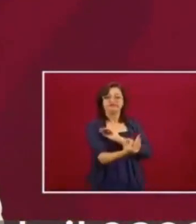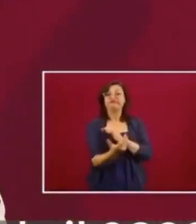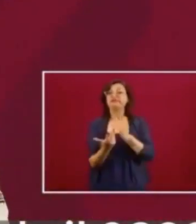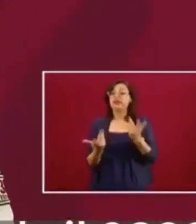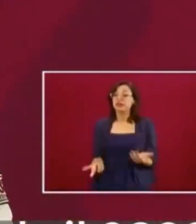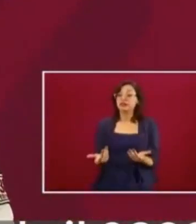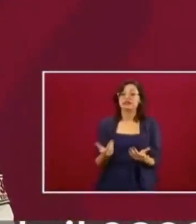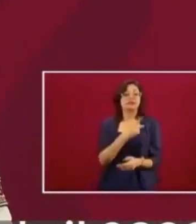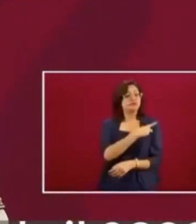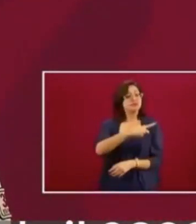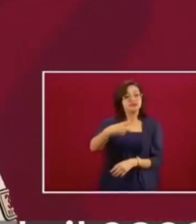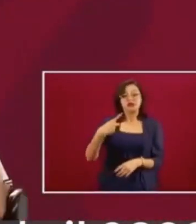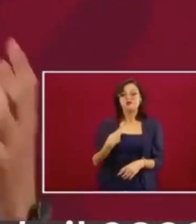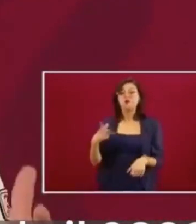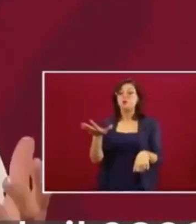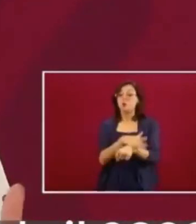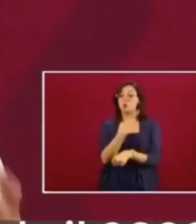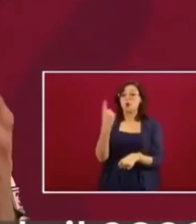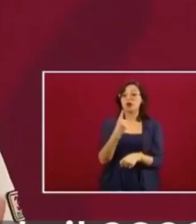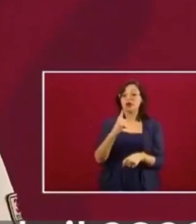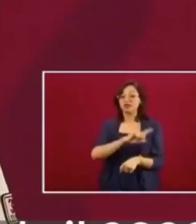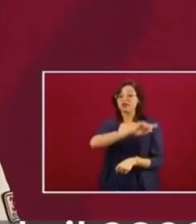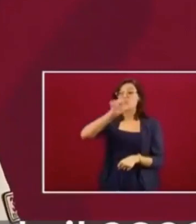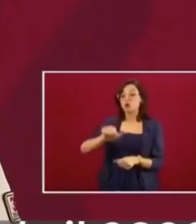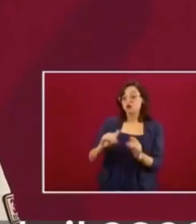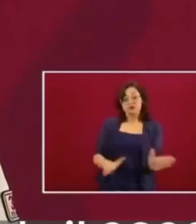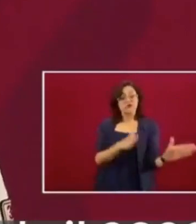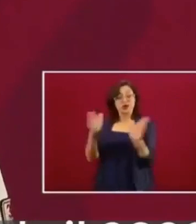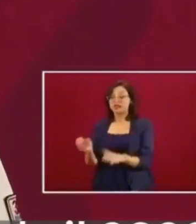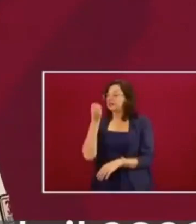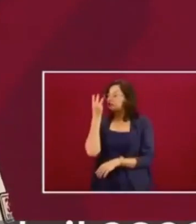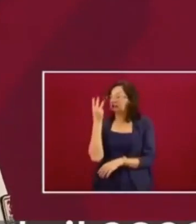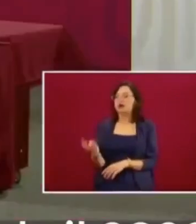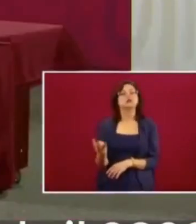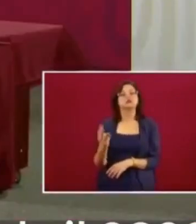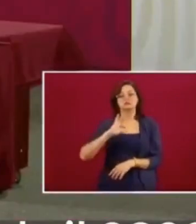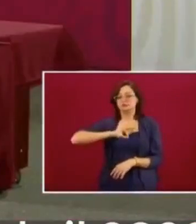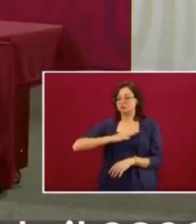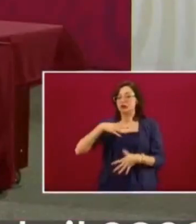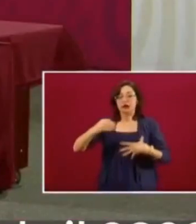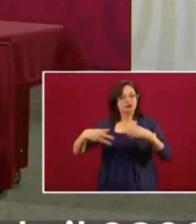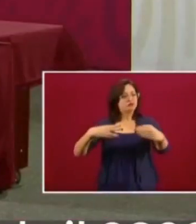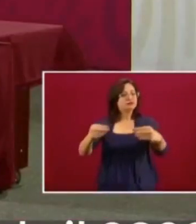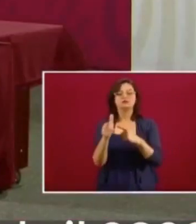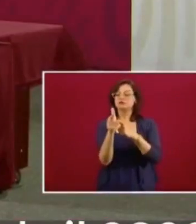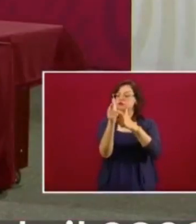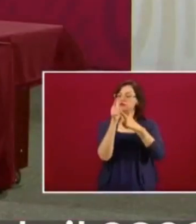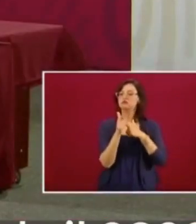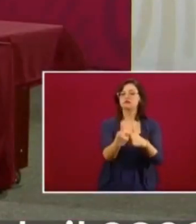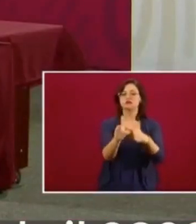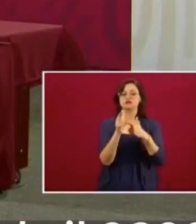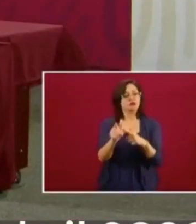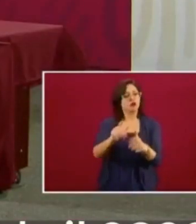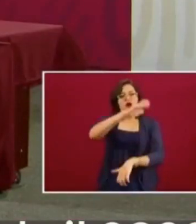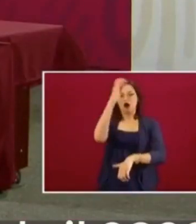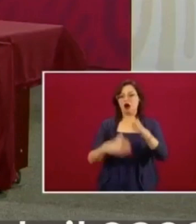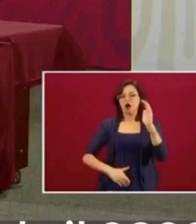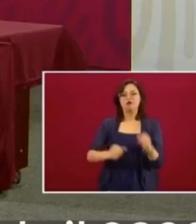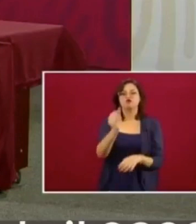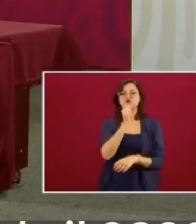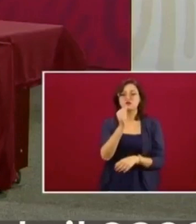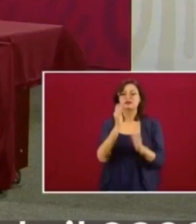físicamente, porque después va a venir la fase 3. La epidemia no se ha acabado y, como hemos dicho también en repetidas